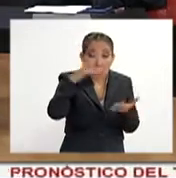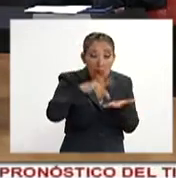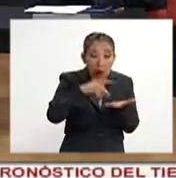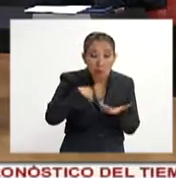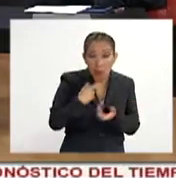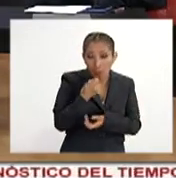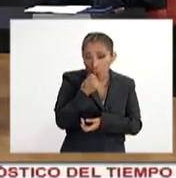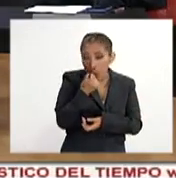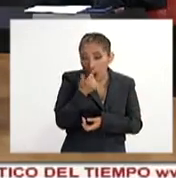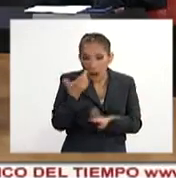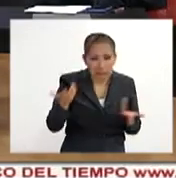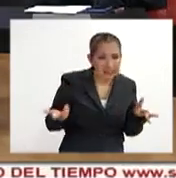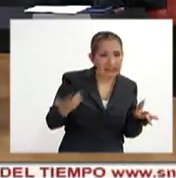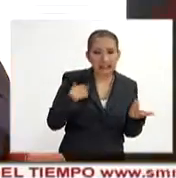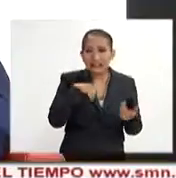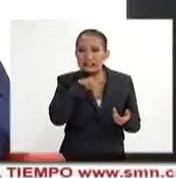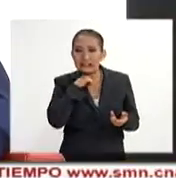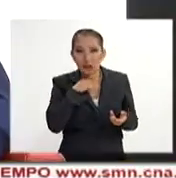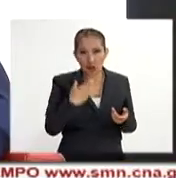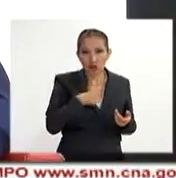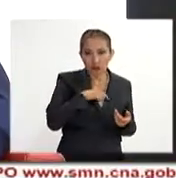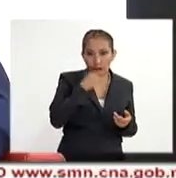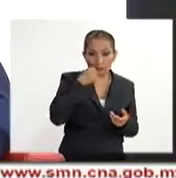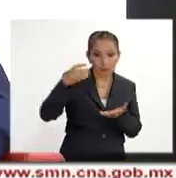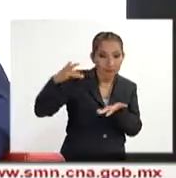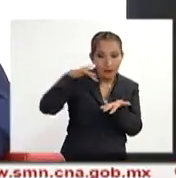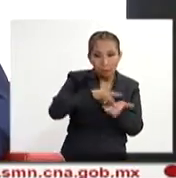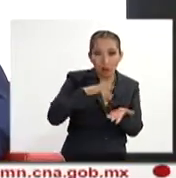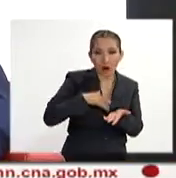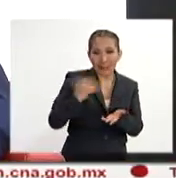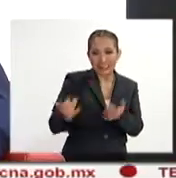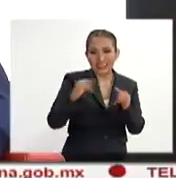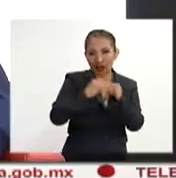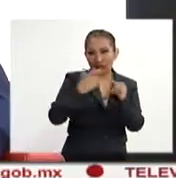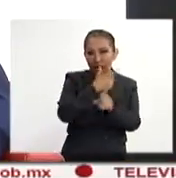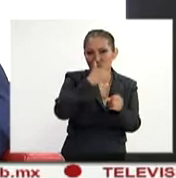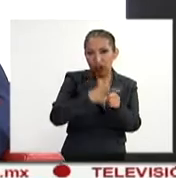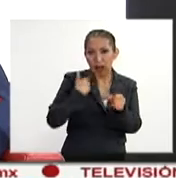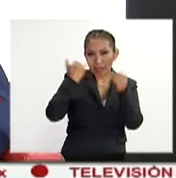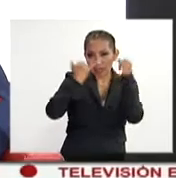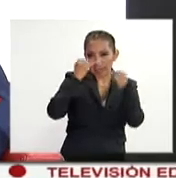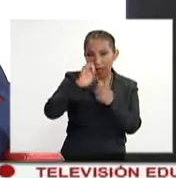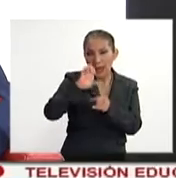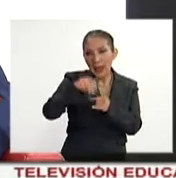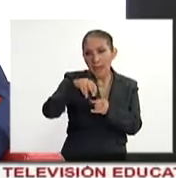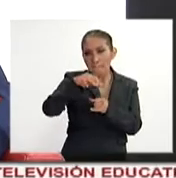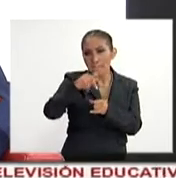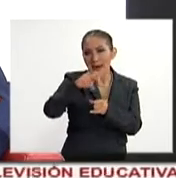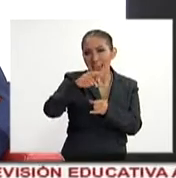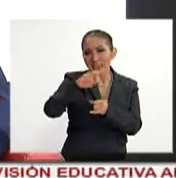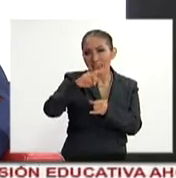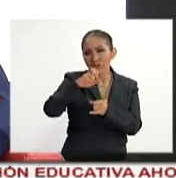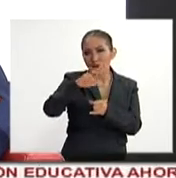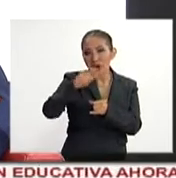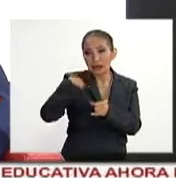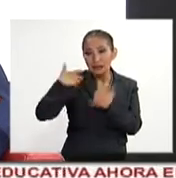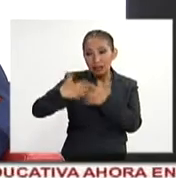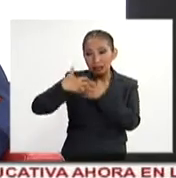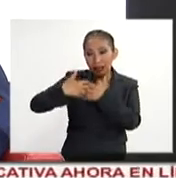Como lo comentábamos. Y aquí pues, tuvimos un apoyo del Instituto Nacional del Emprendedor, donde nos apoyaron para la infraestructura, maquinaria y